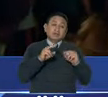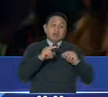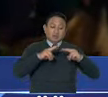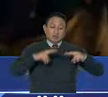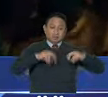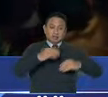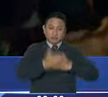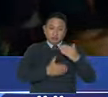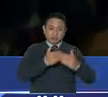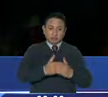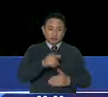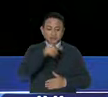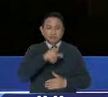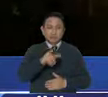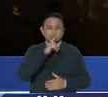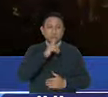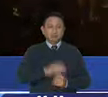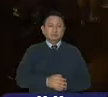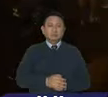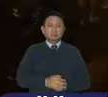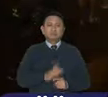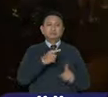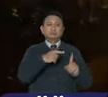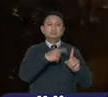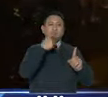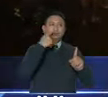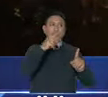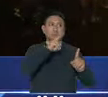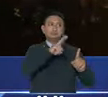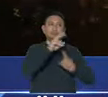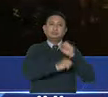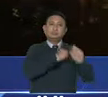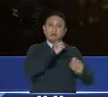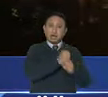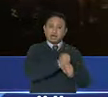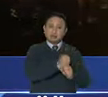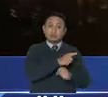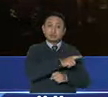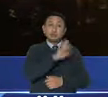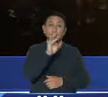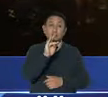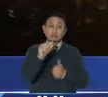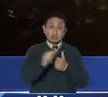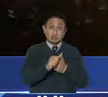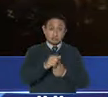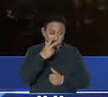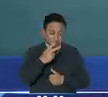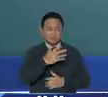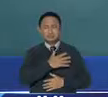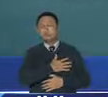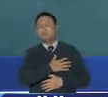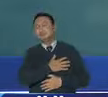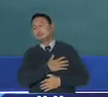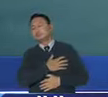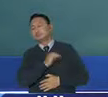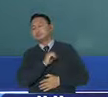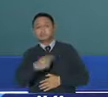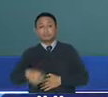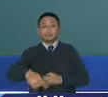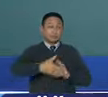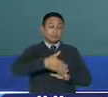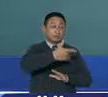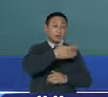determinar quiénes son los autores. La víctima, un hombre de 22 años de edad, la esposa que estaba cerca lo identificó, que salió de casa a